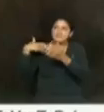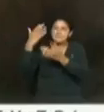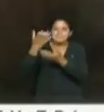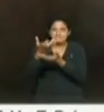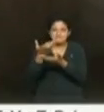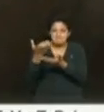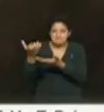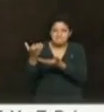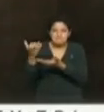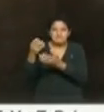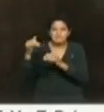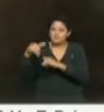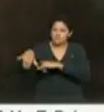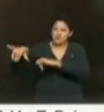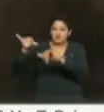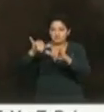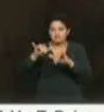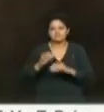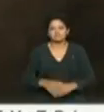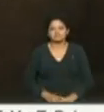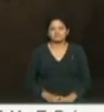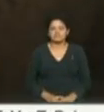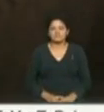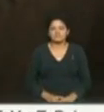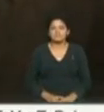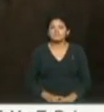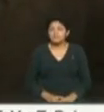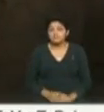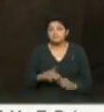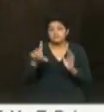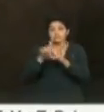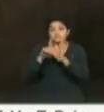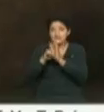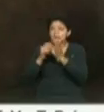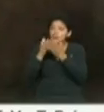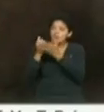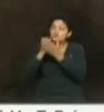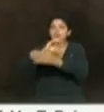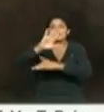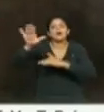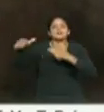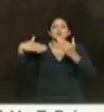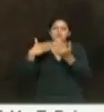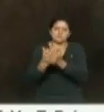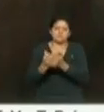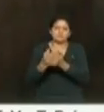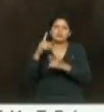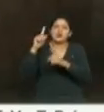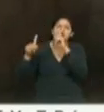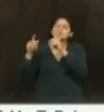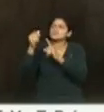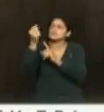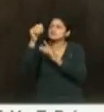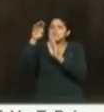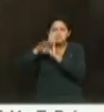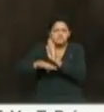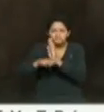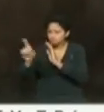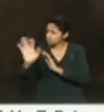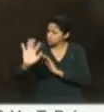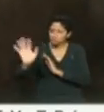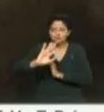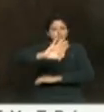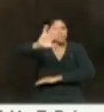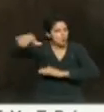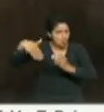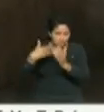otros. Si esta ley únicamente trae beneficios y a nadie le perjudica, nadie va a recibir un centavo menos. Nadie